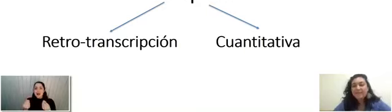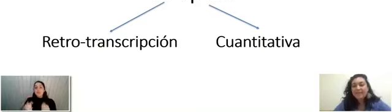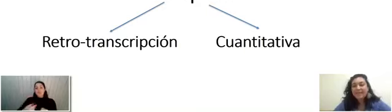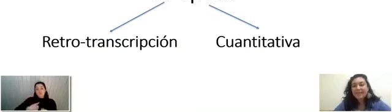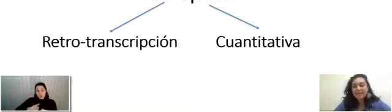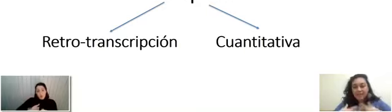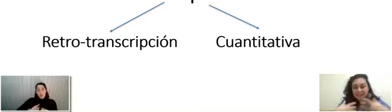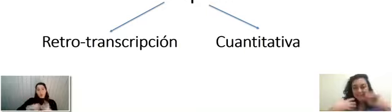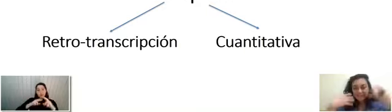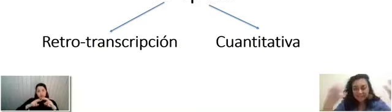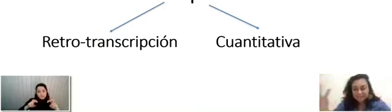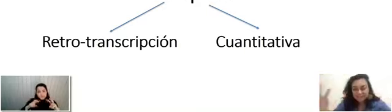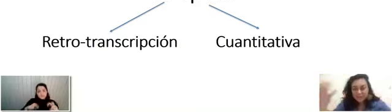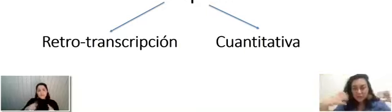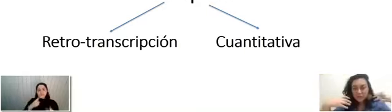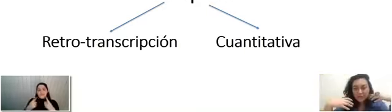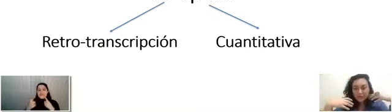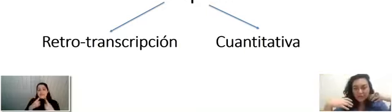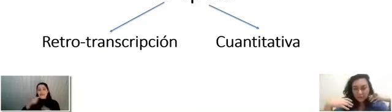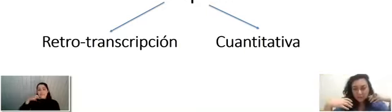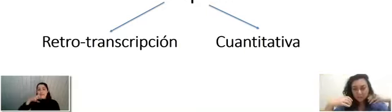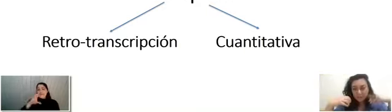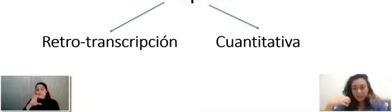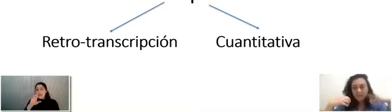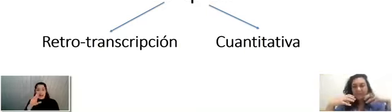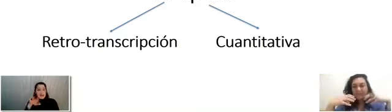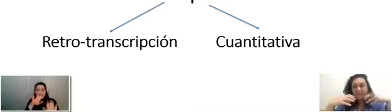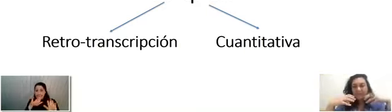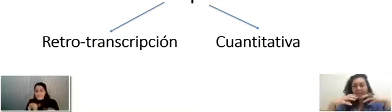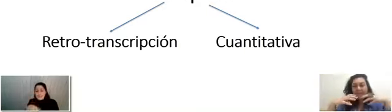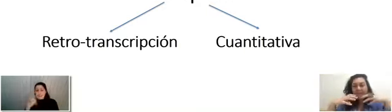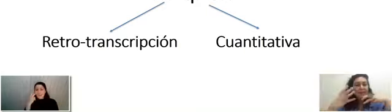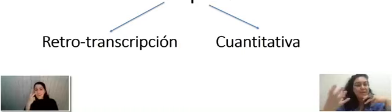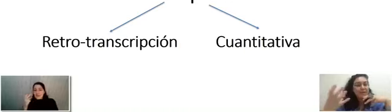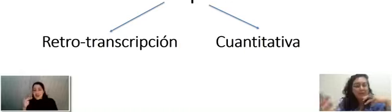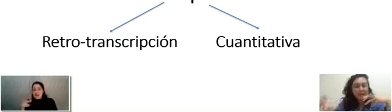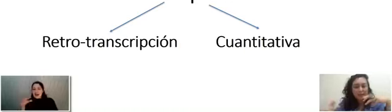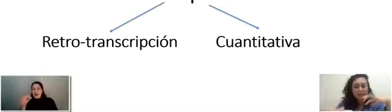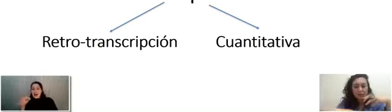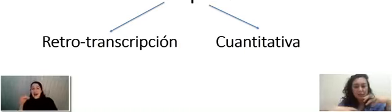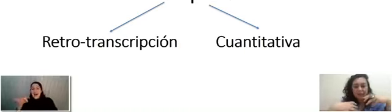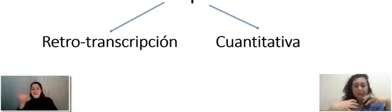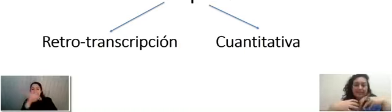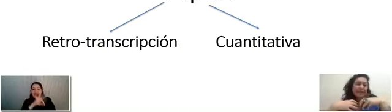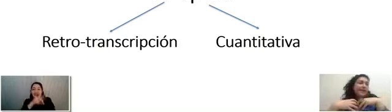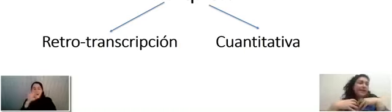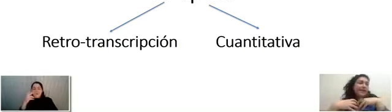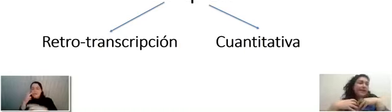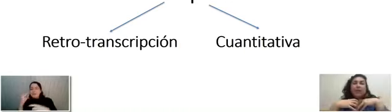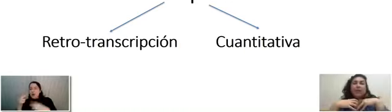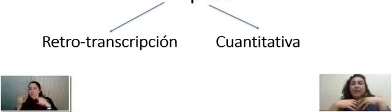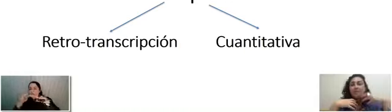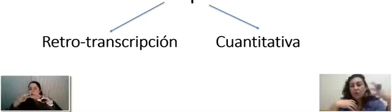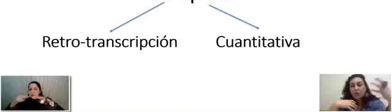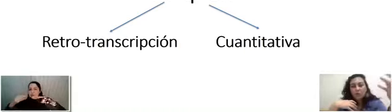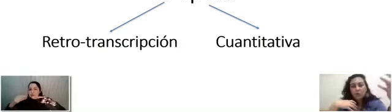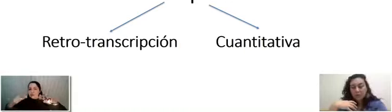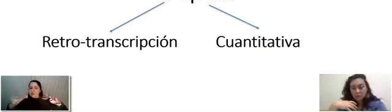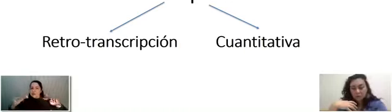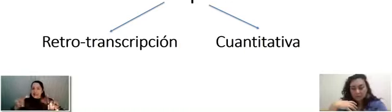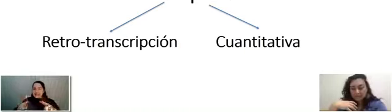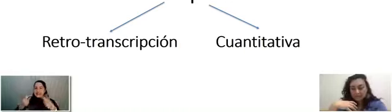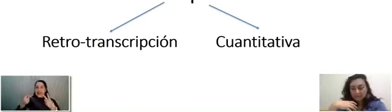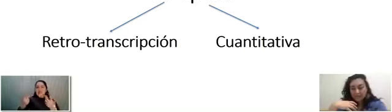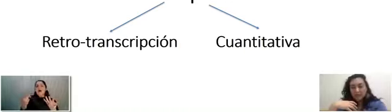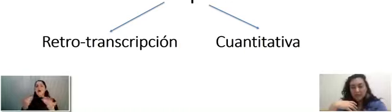genes se están encendiendo o apagando, ¿ya? Entonces, es la misma técnica que se utiliza. O, por ejemplo, cuando se va